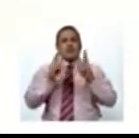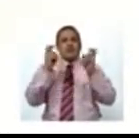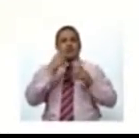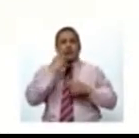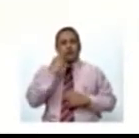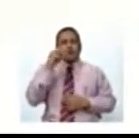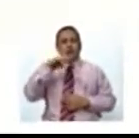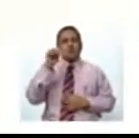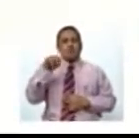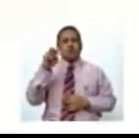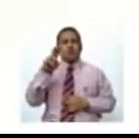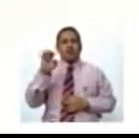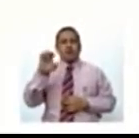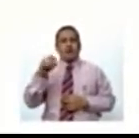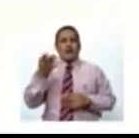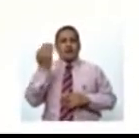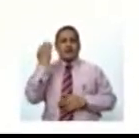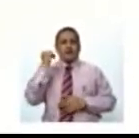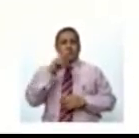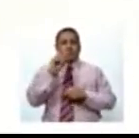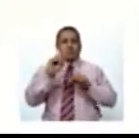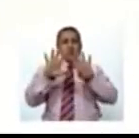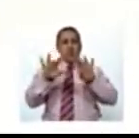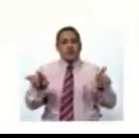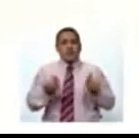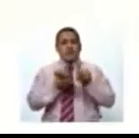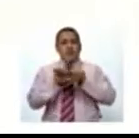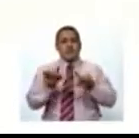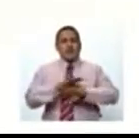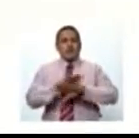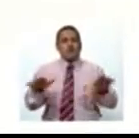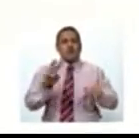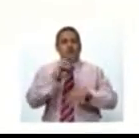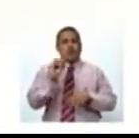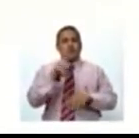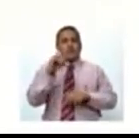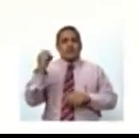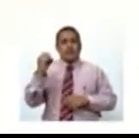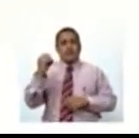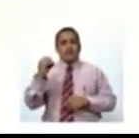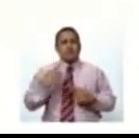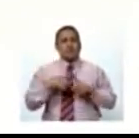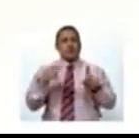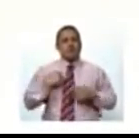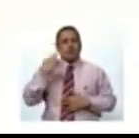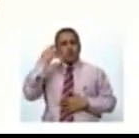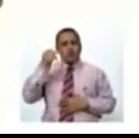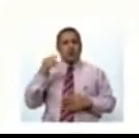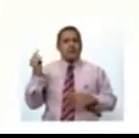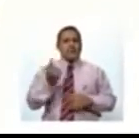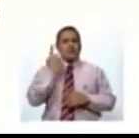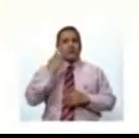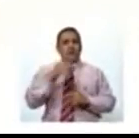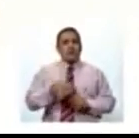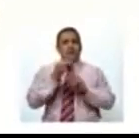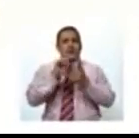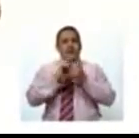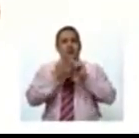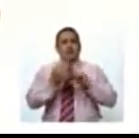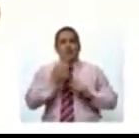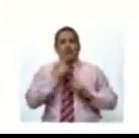Monroe, en el 2009, y que se expidió en el 2010, si no me equivoco. Entonces, me parece que los principales cambios es una